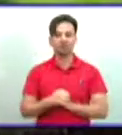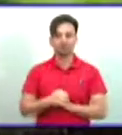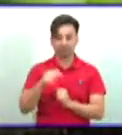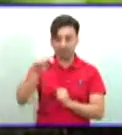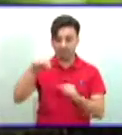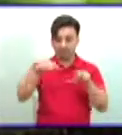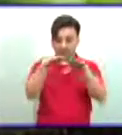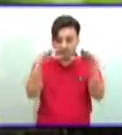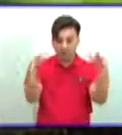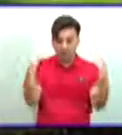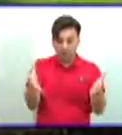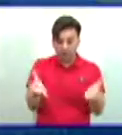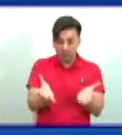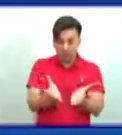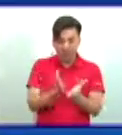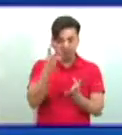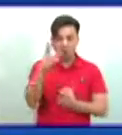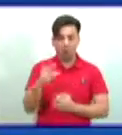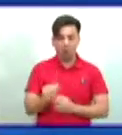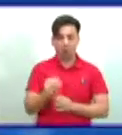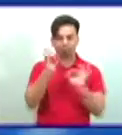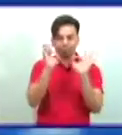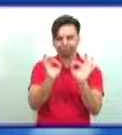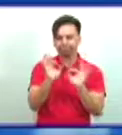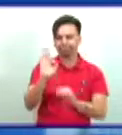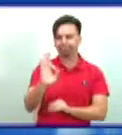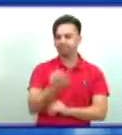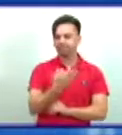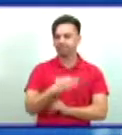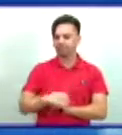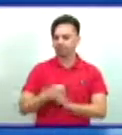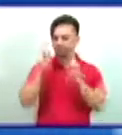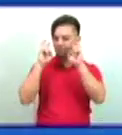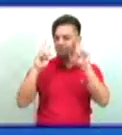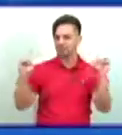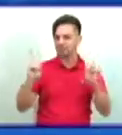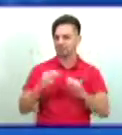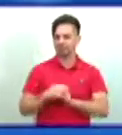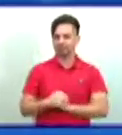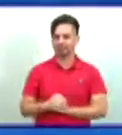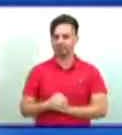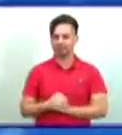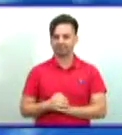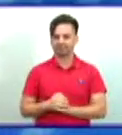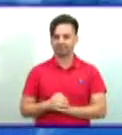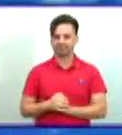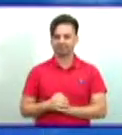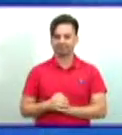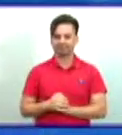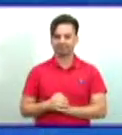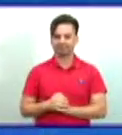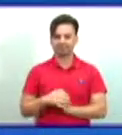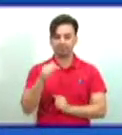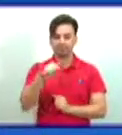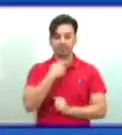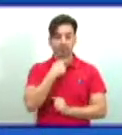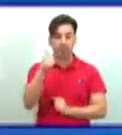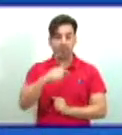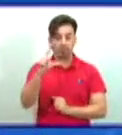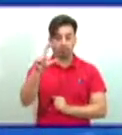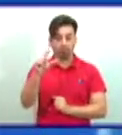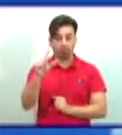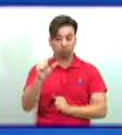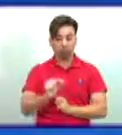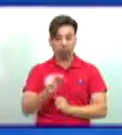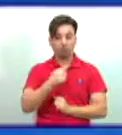hubiera demasiado oxígeno implicaría la combustión de la mayor parte de la vegetación y si su cantidad disminuyera, a los humanos